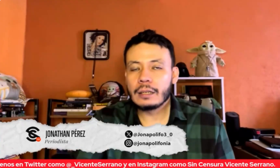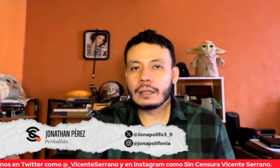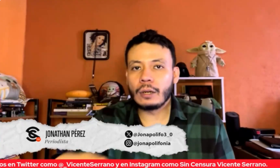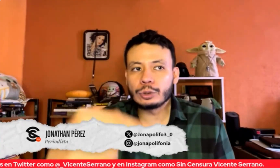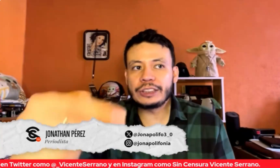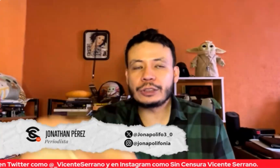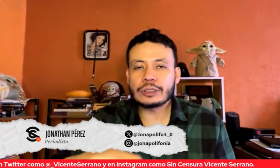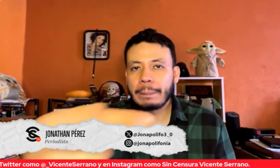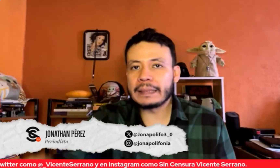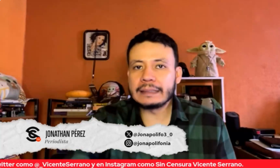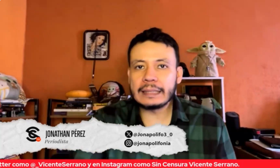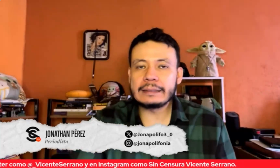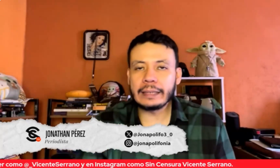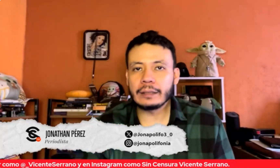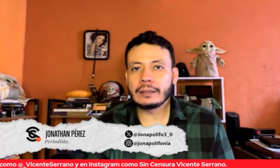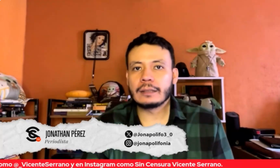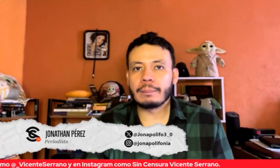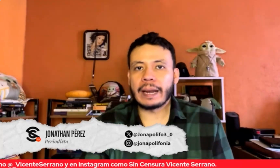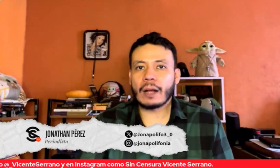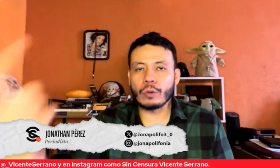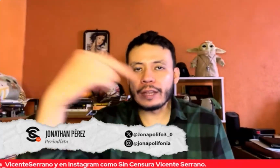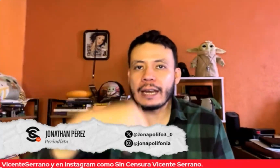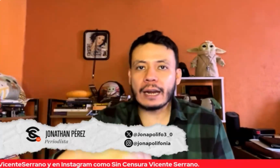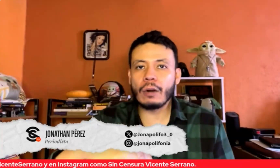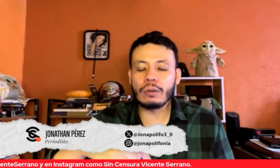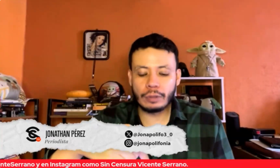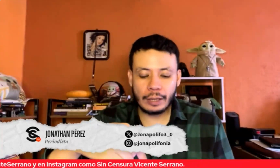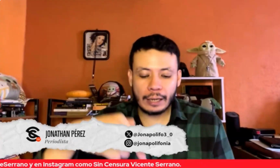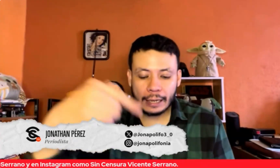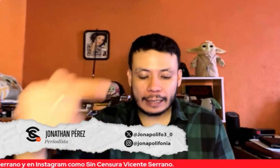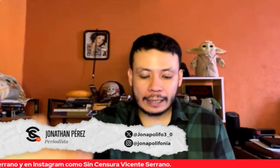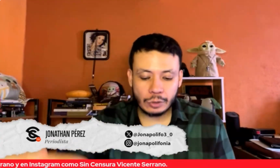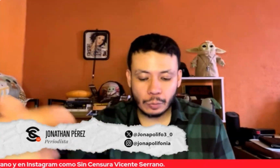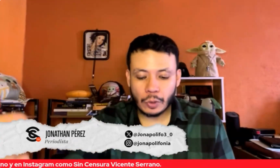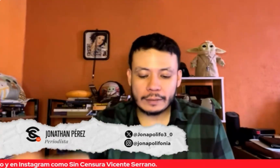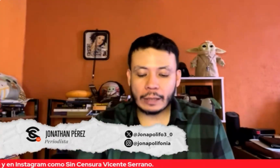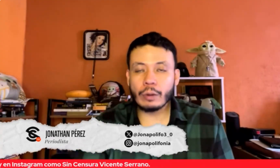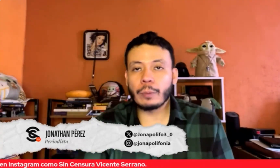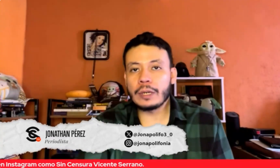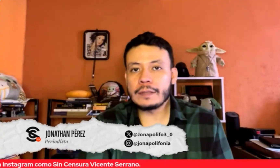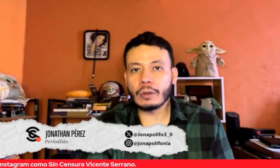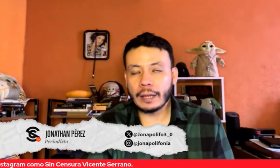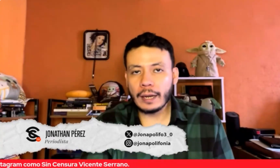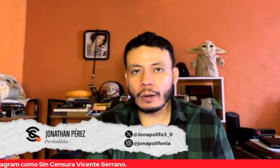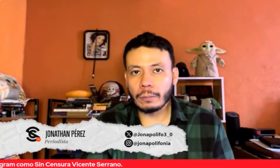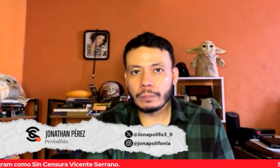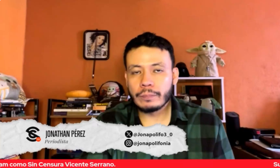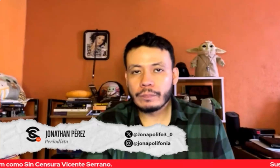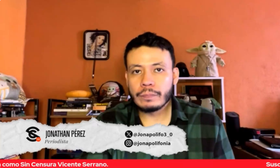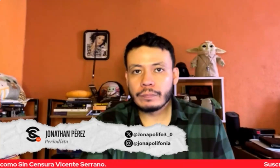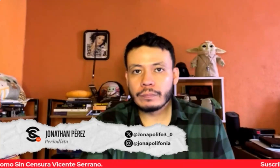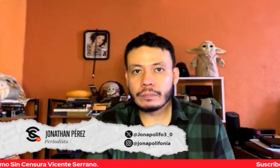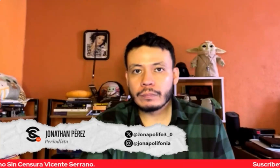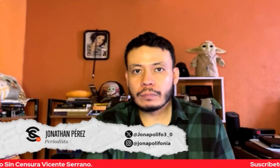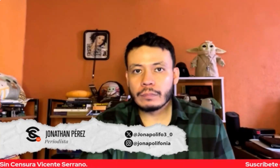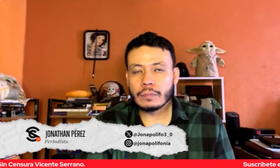altere los dichos del presidente para condenarlo a que es un violentador político de género.